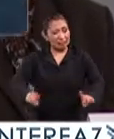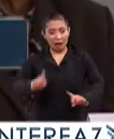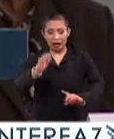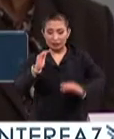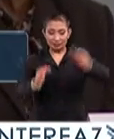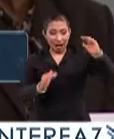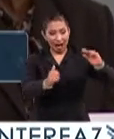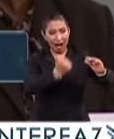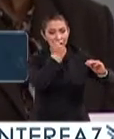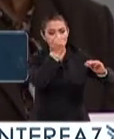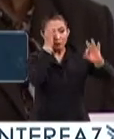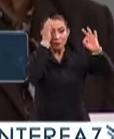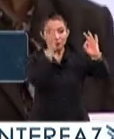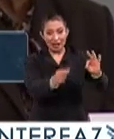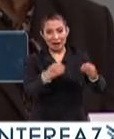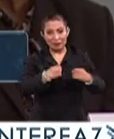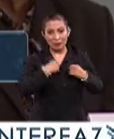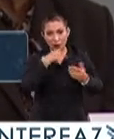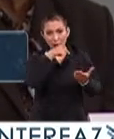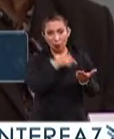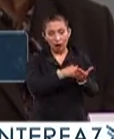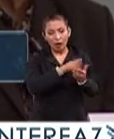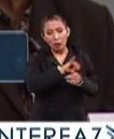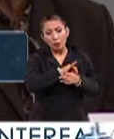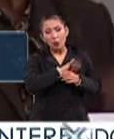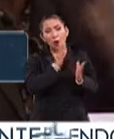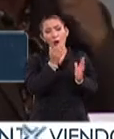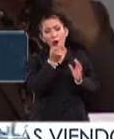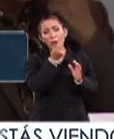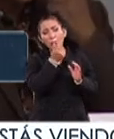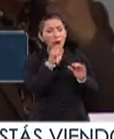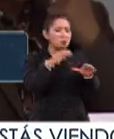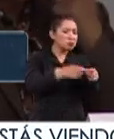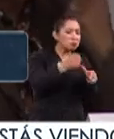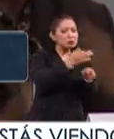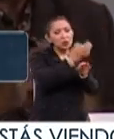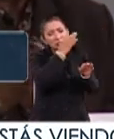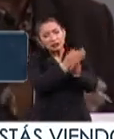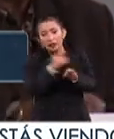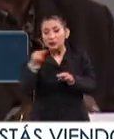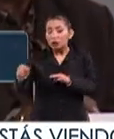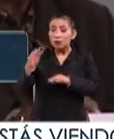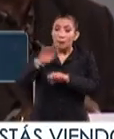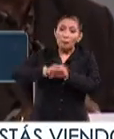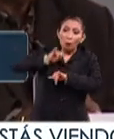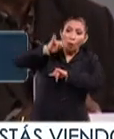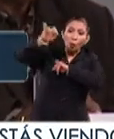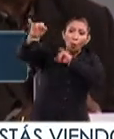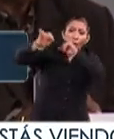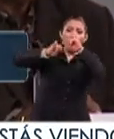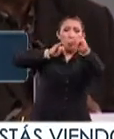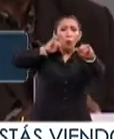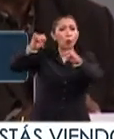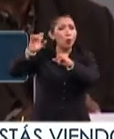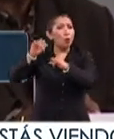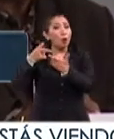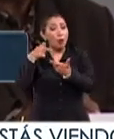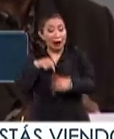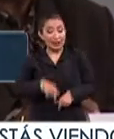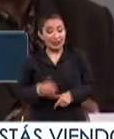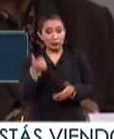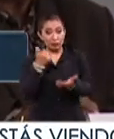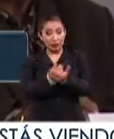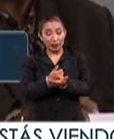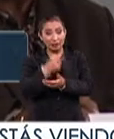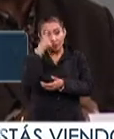el logro de los alumnos que viven en localidades con baja marginación contra los que viven en alta marginación. Así, Ciudad de México